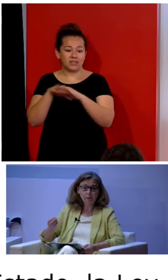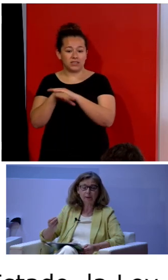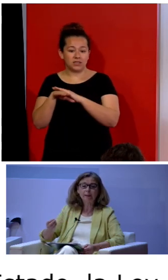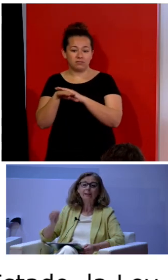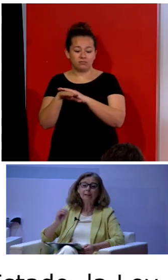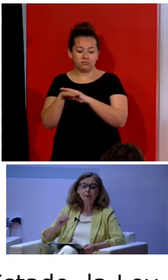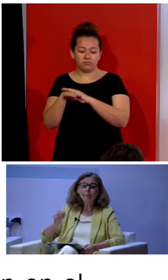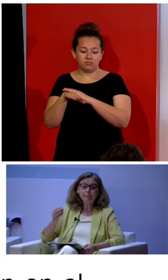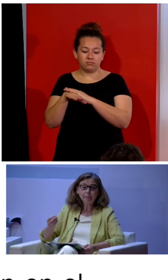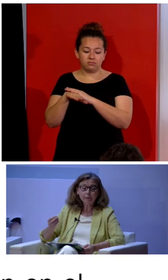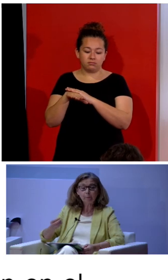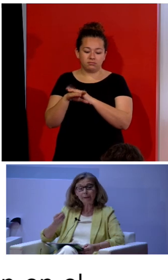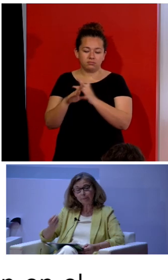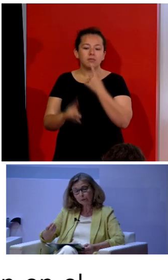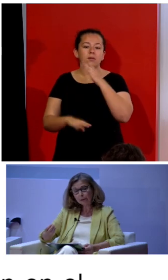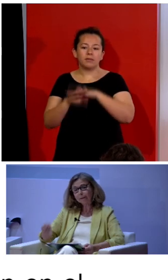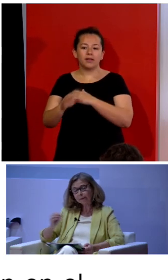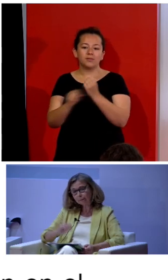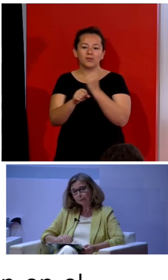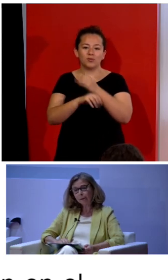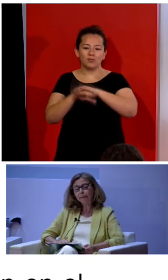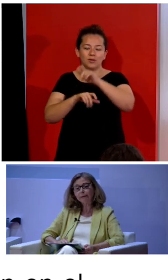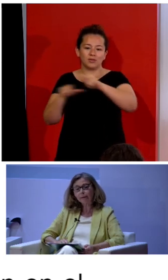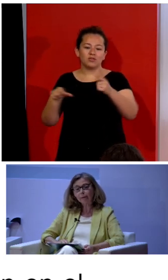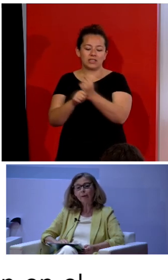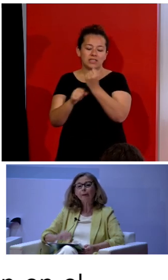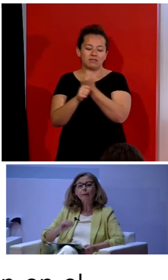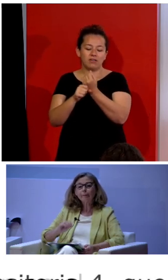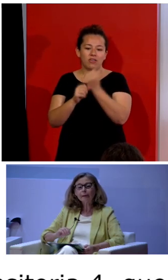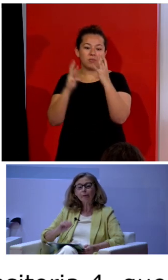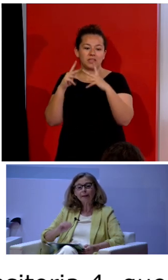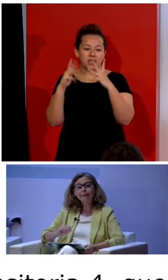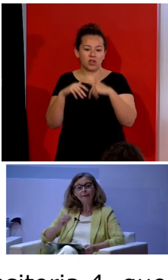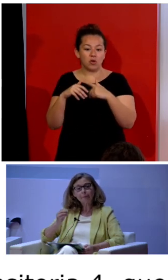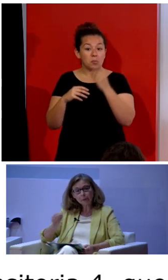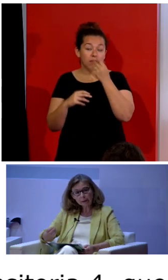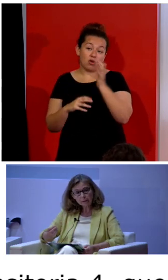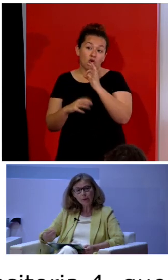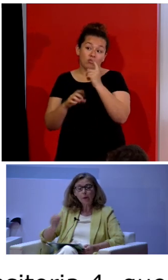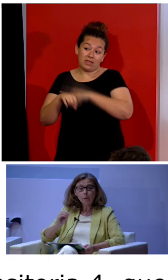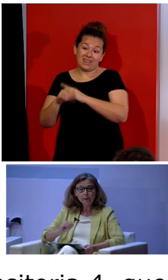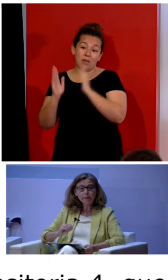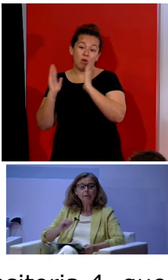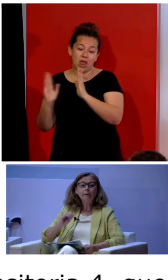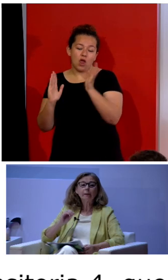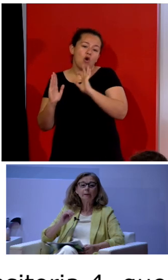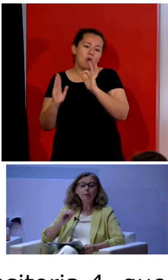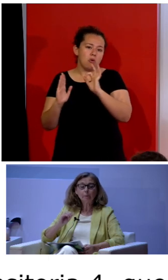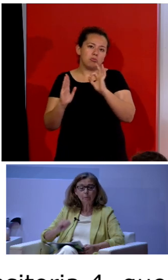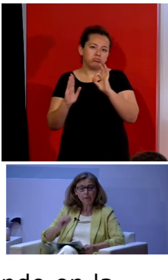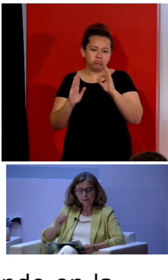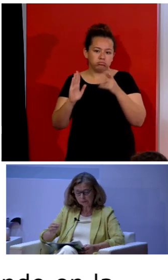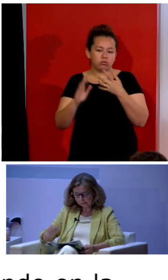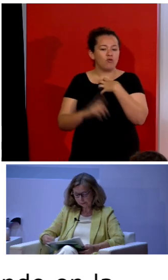transitoria cuarta, que son para empleo, para personas que están trabajando en la Administración, bien con carácter temporal o bien